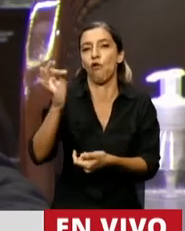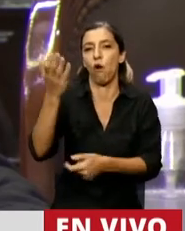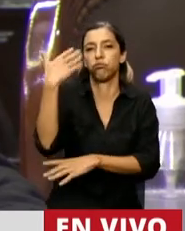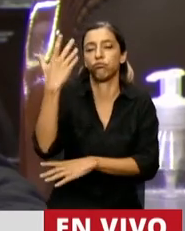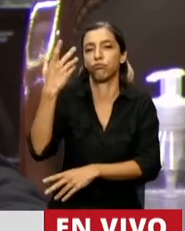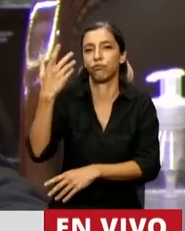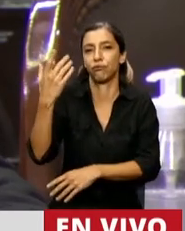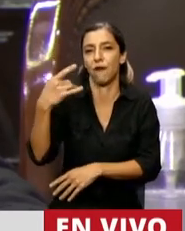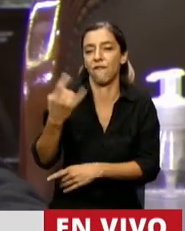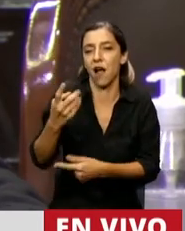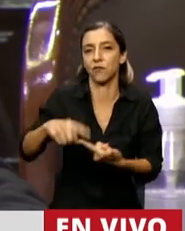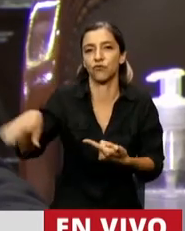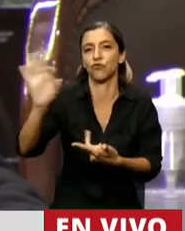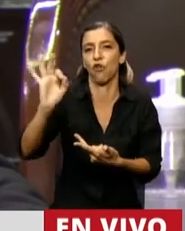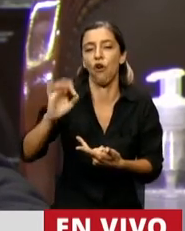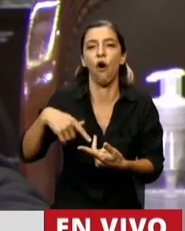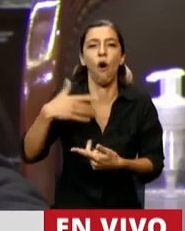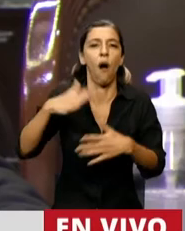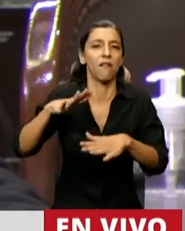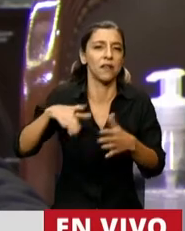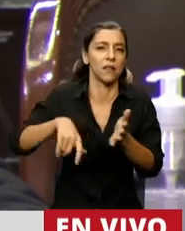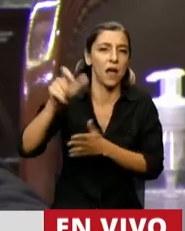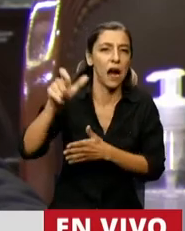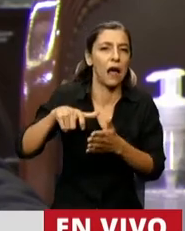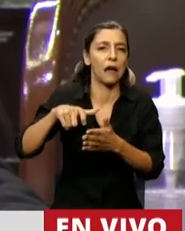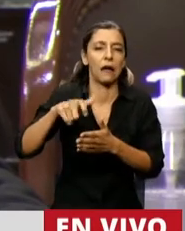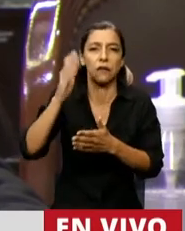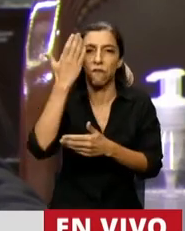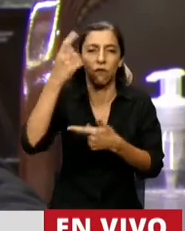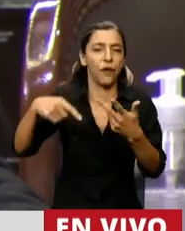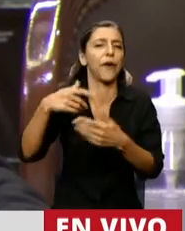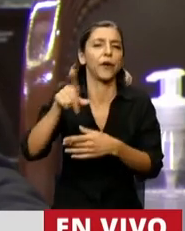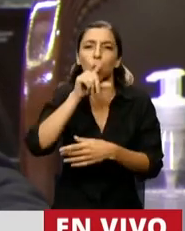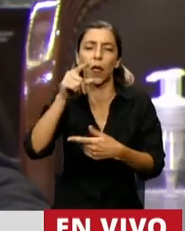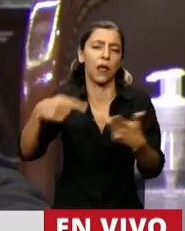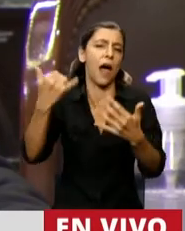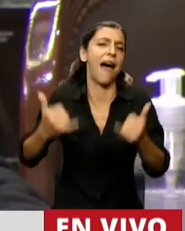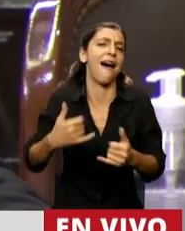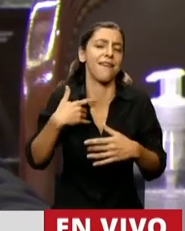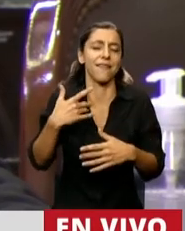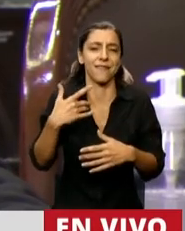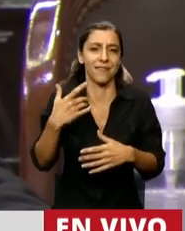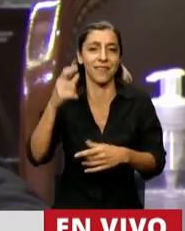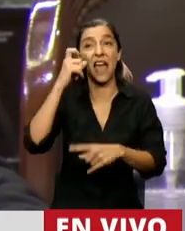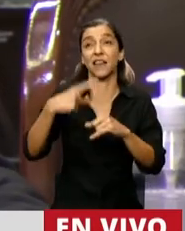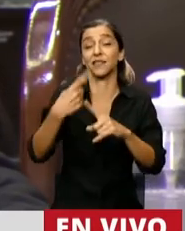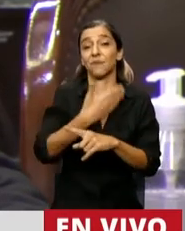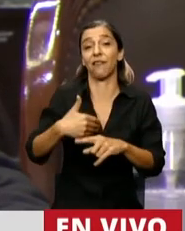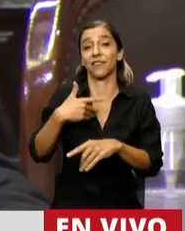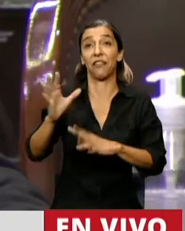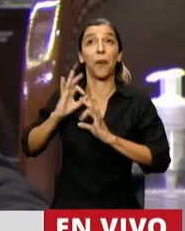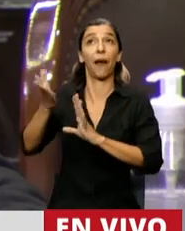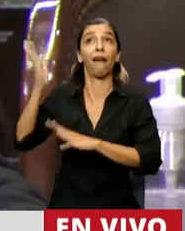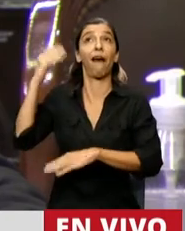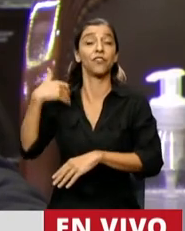o conversaciones por las redes sociales o alguna otra cuestión de algún expresidente de vacaciones hace